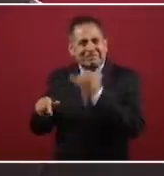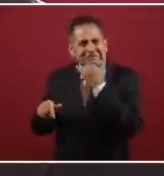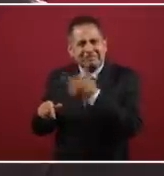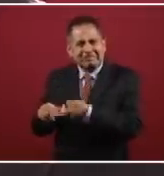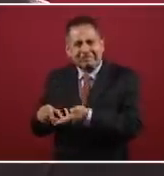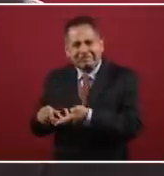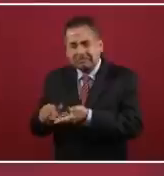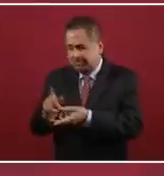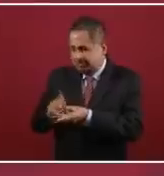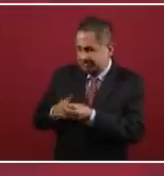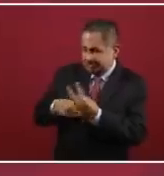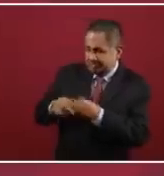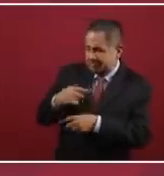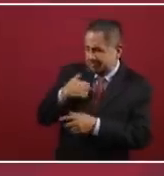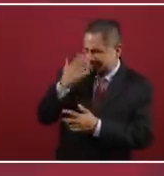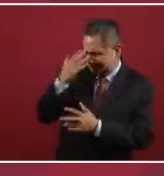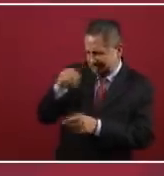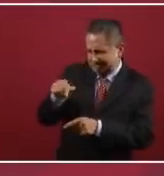que no sabemos